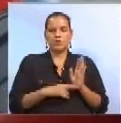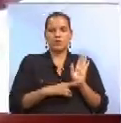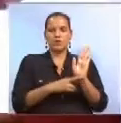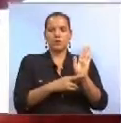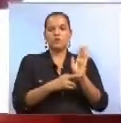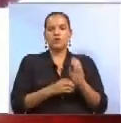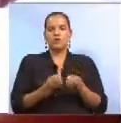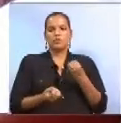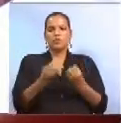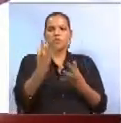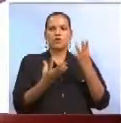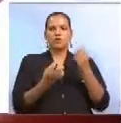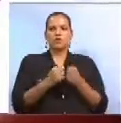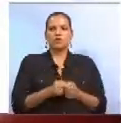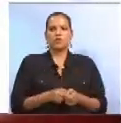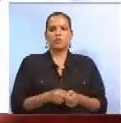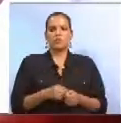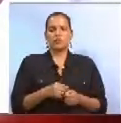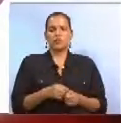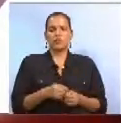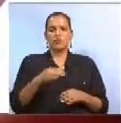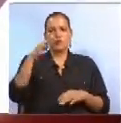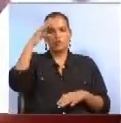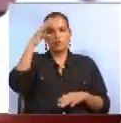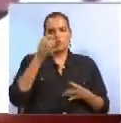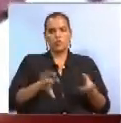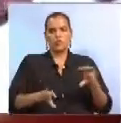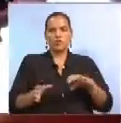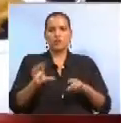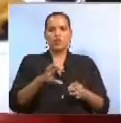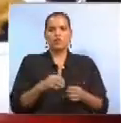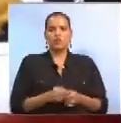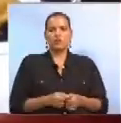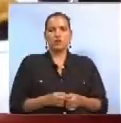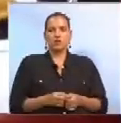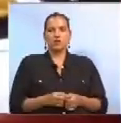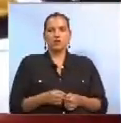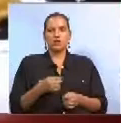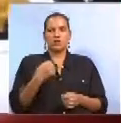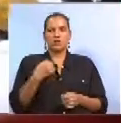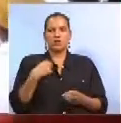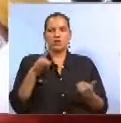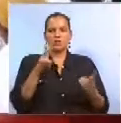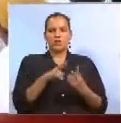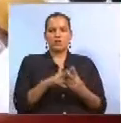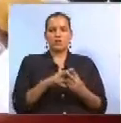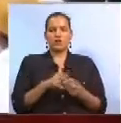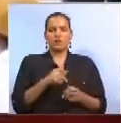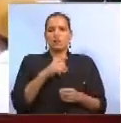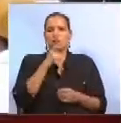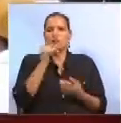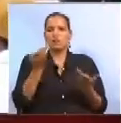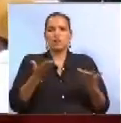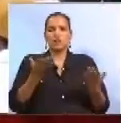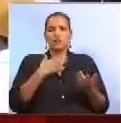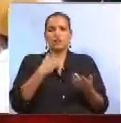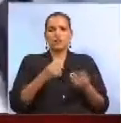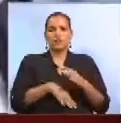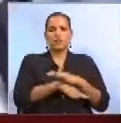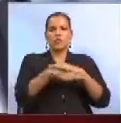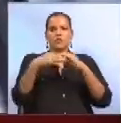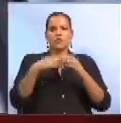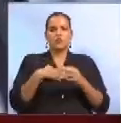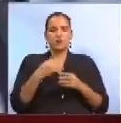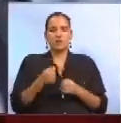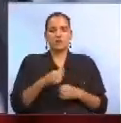EPP Petroecuador, Luis Villacrés, jefe de laboratorios. Conocer exactamente el origen es un